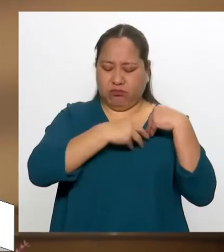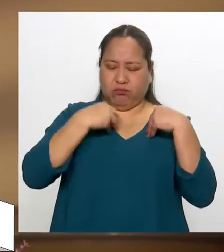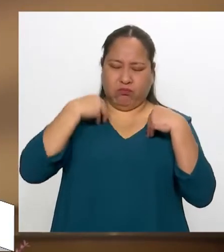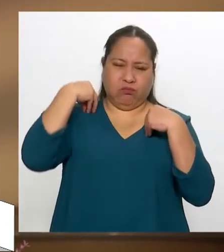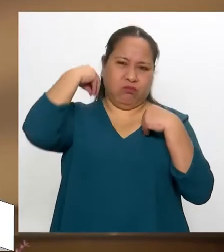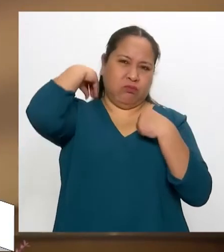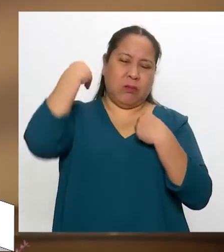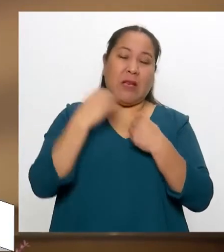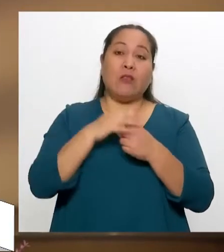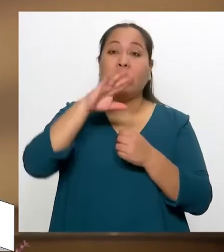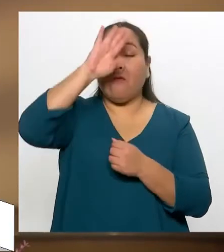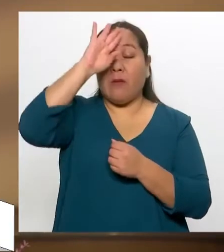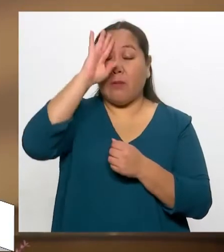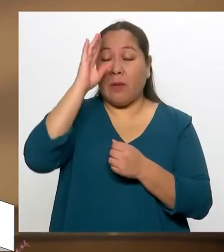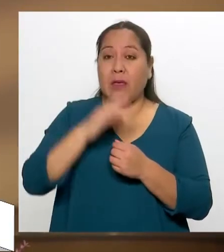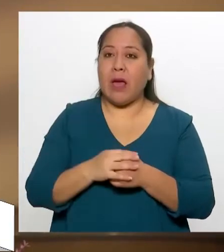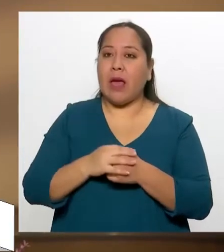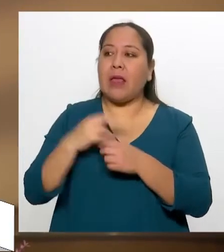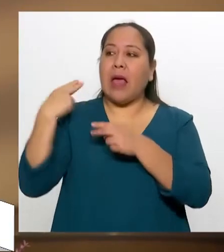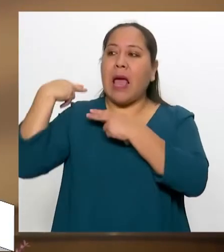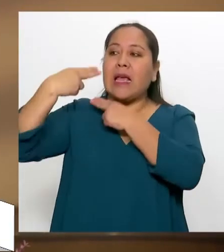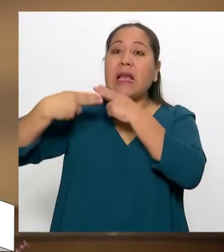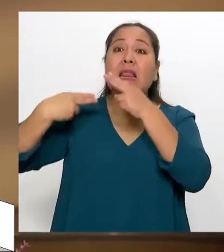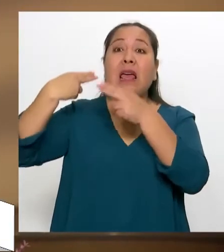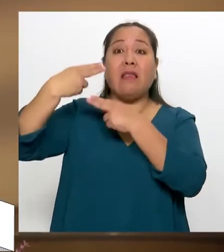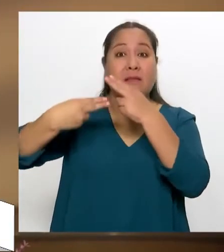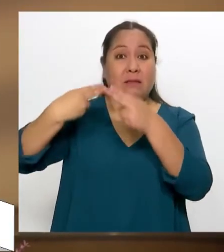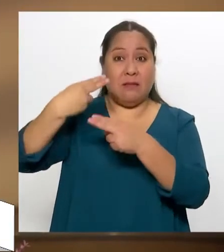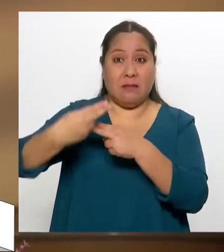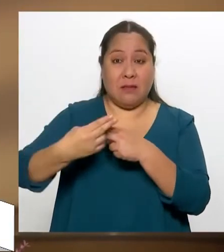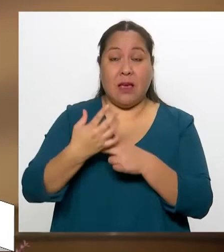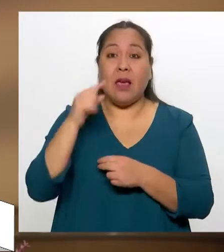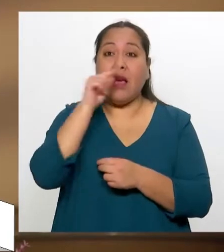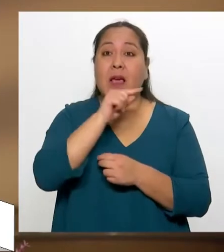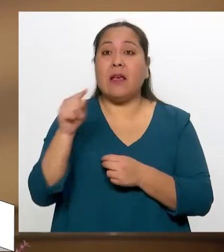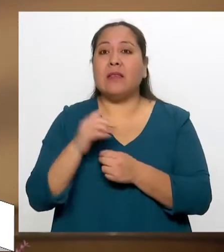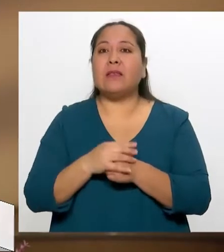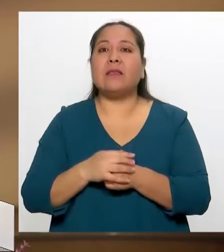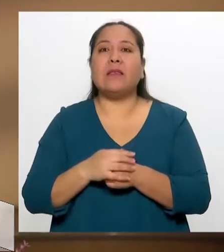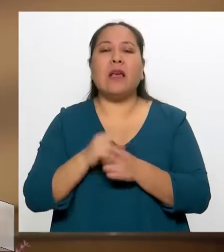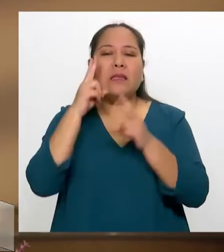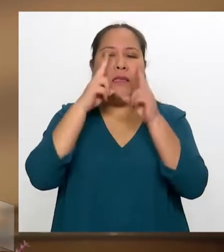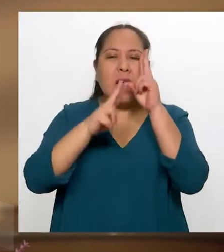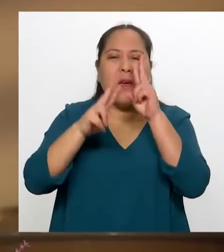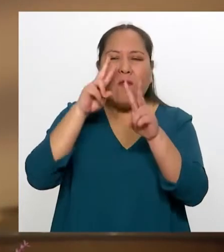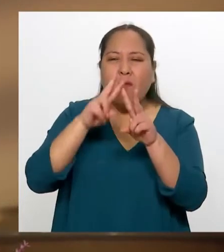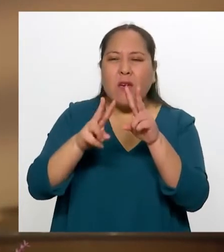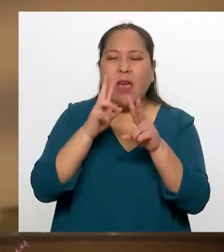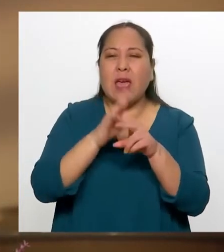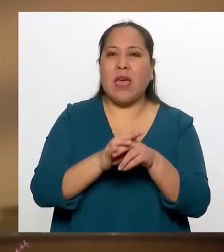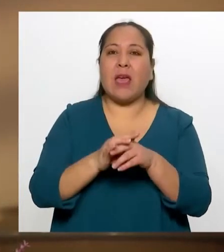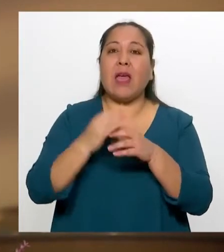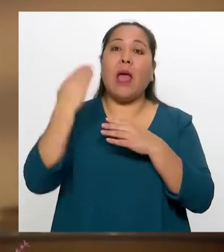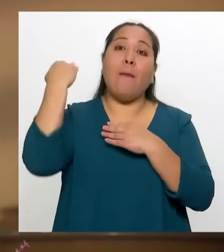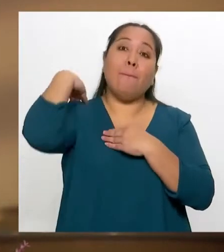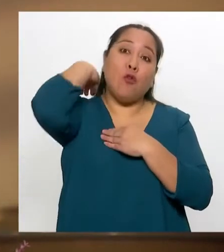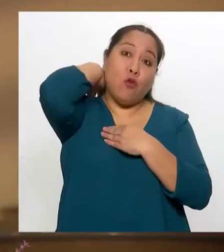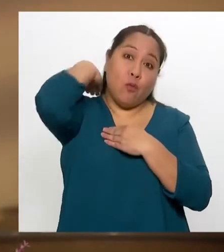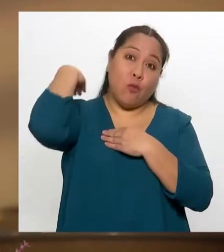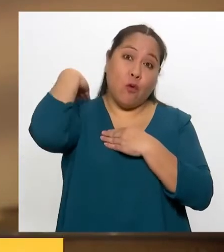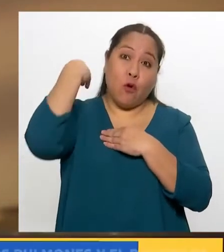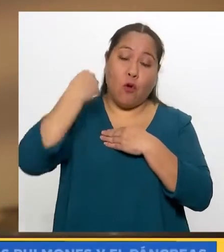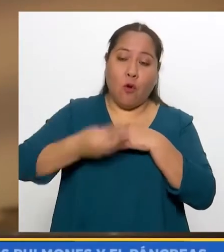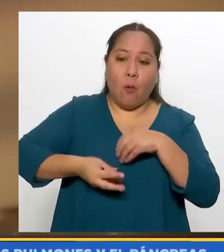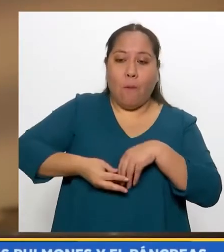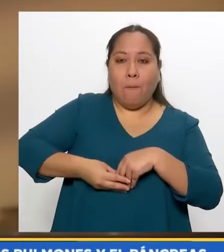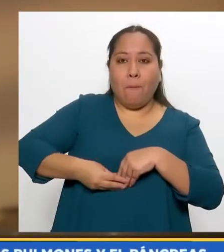es una enfermedad genética que se hereda y que va a tener como manifestaciones principales a nivel del